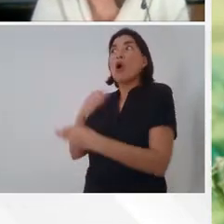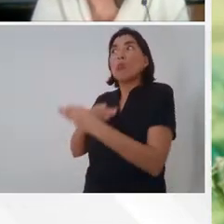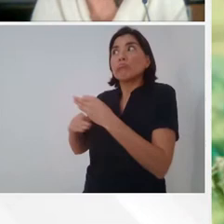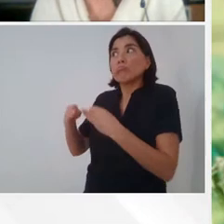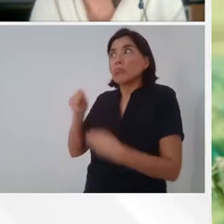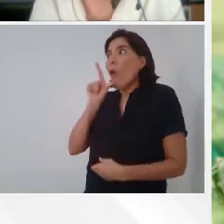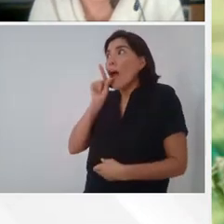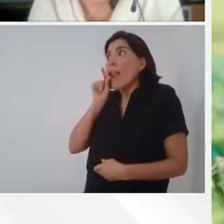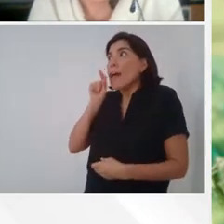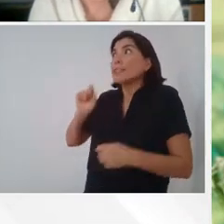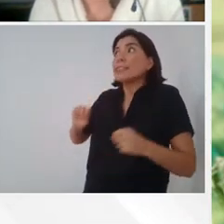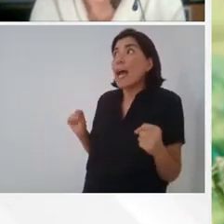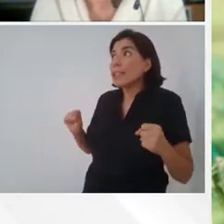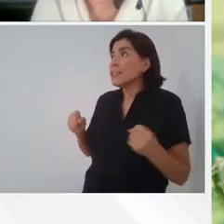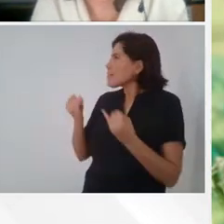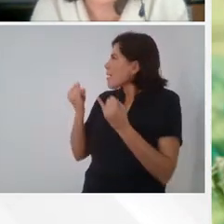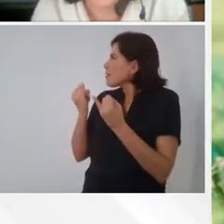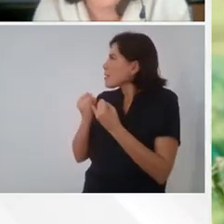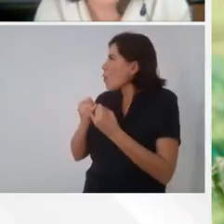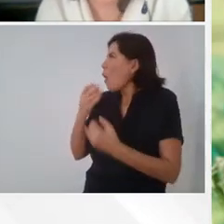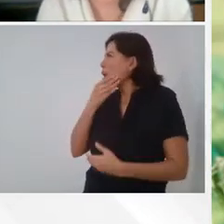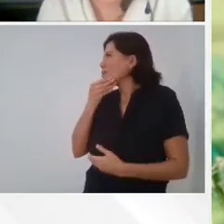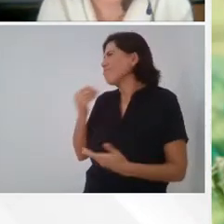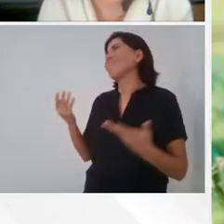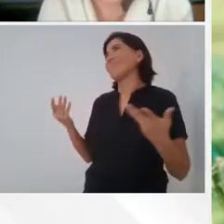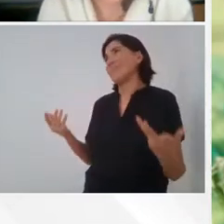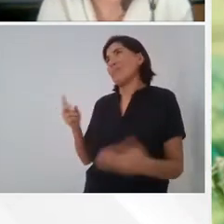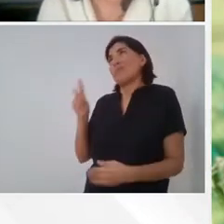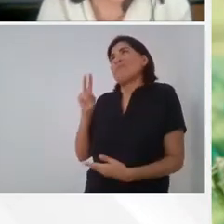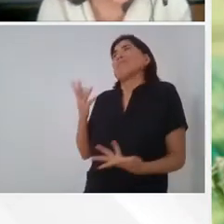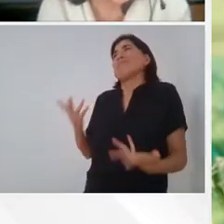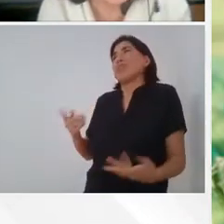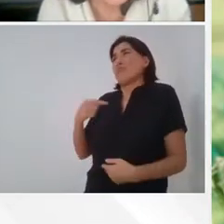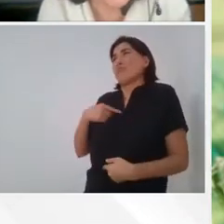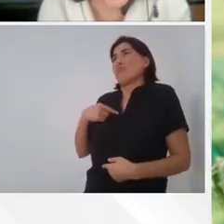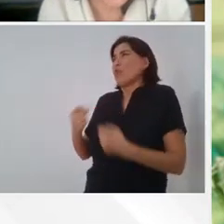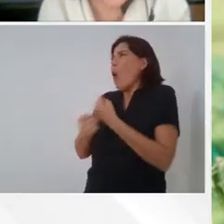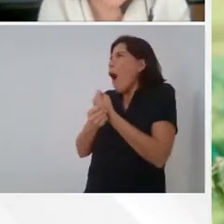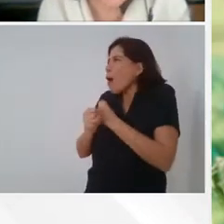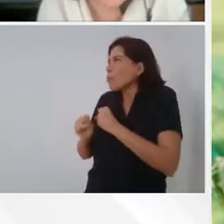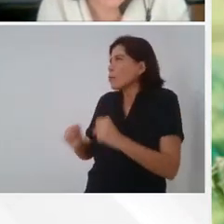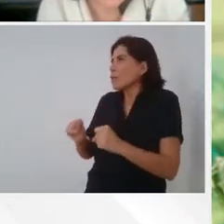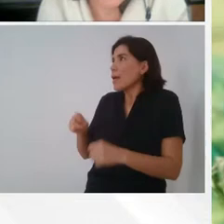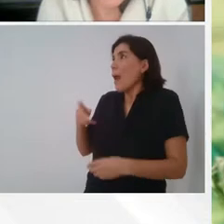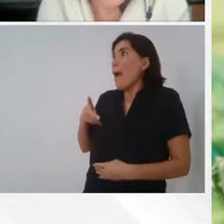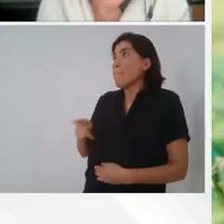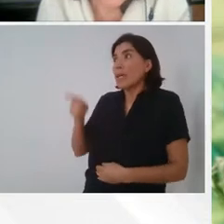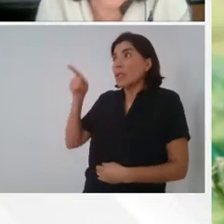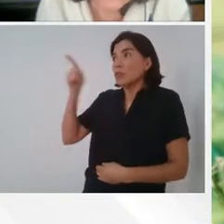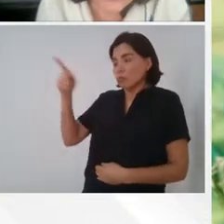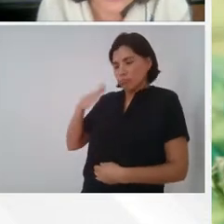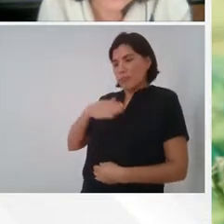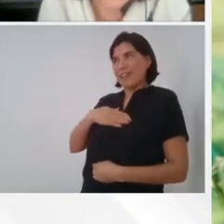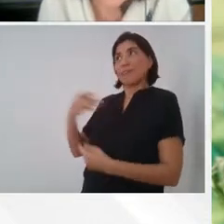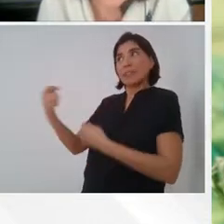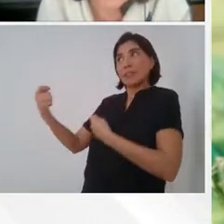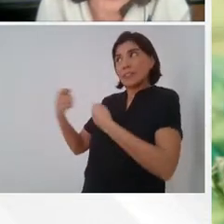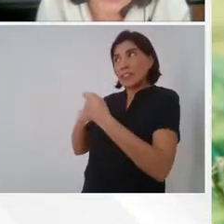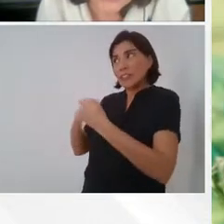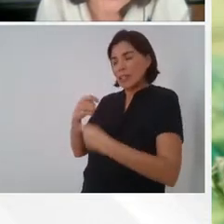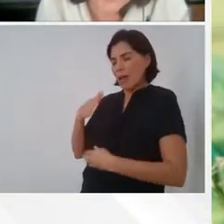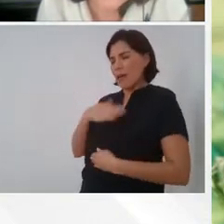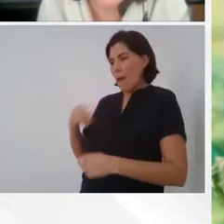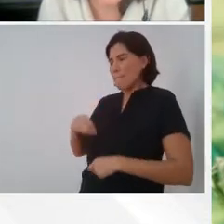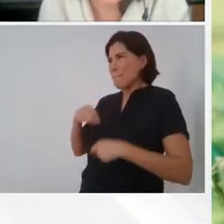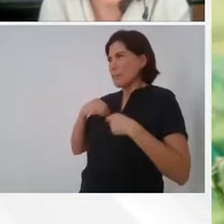verás, me aburro un poco. Pero si tú me domesticas, mi vida se llenará de sol. Conoceré un ruido